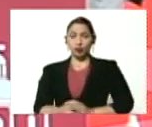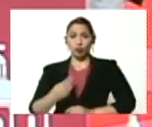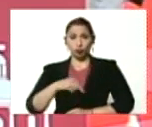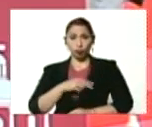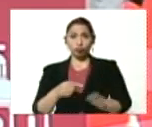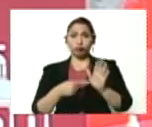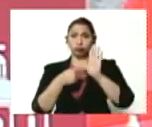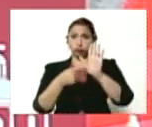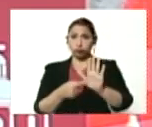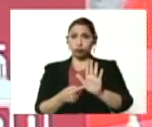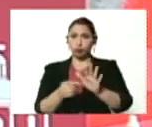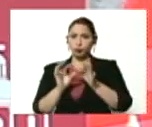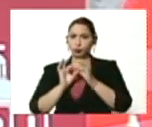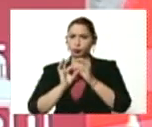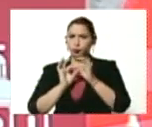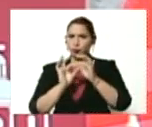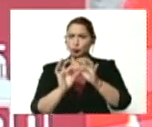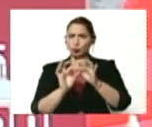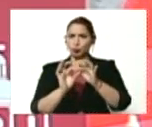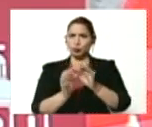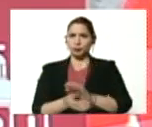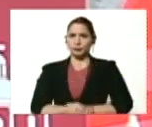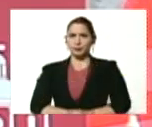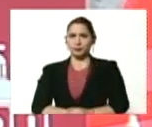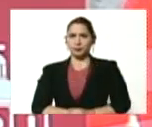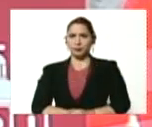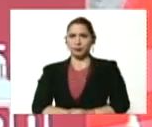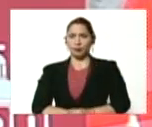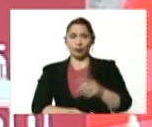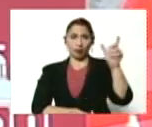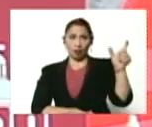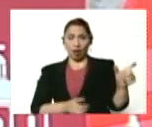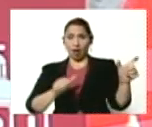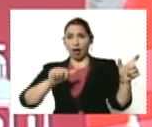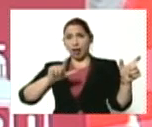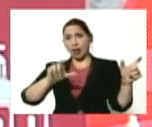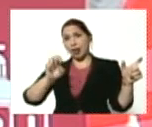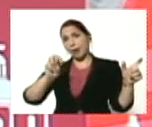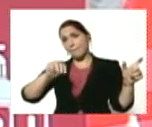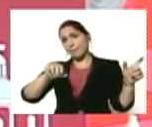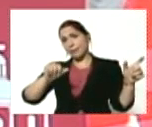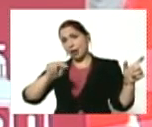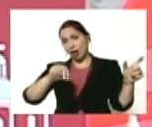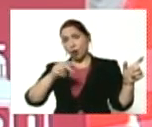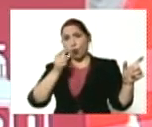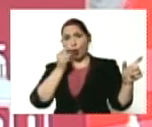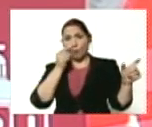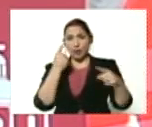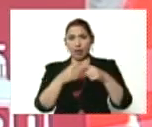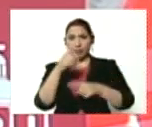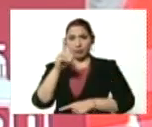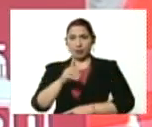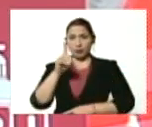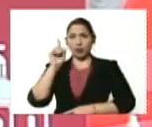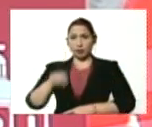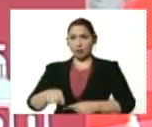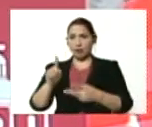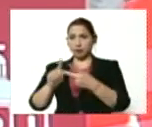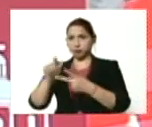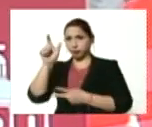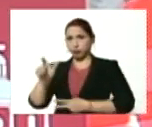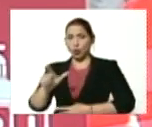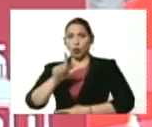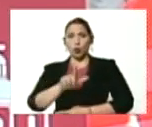también la relación directa entre Cliver, entre Germán Alemán y Luisa Ortega Díaz y su